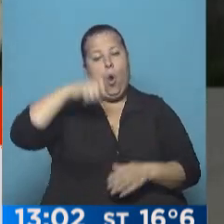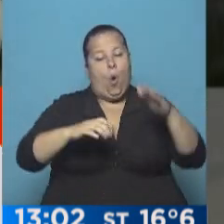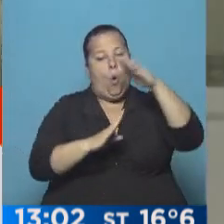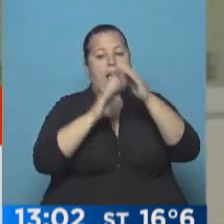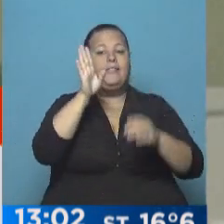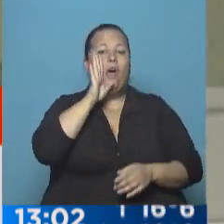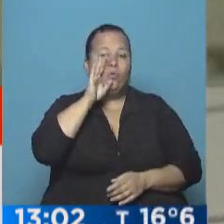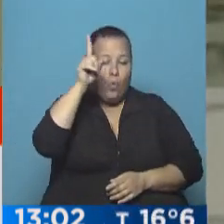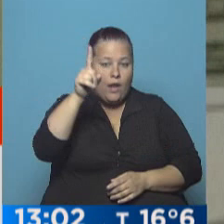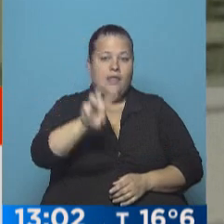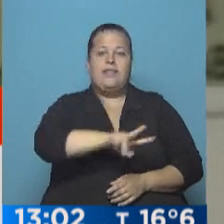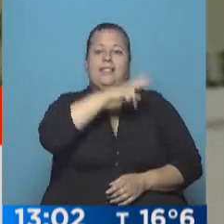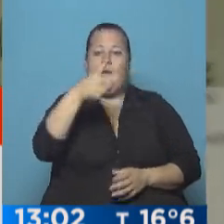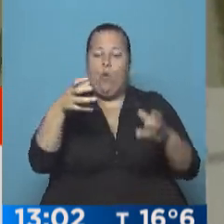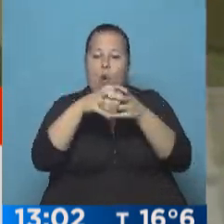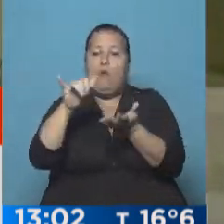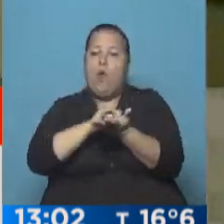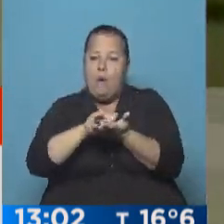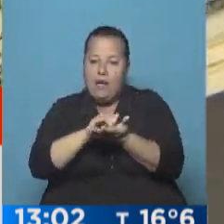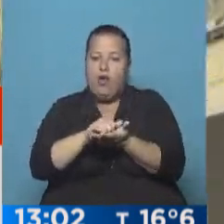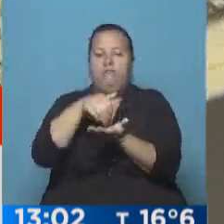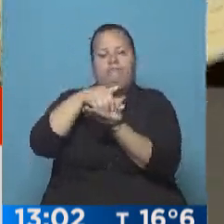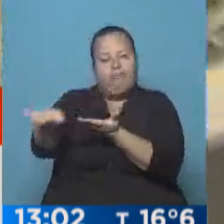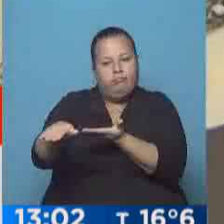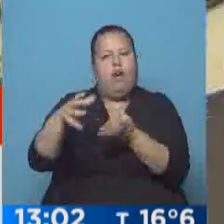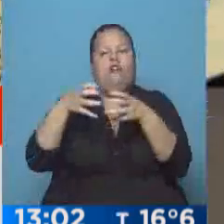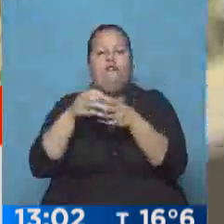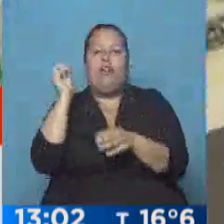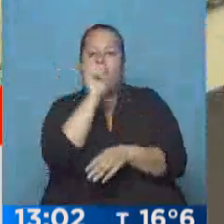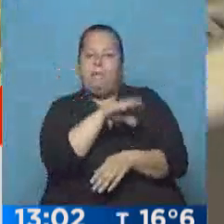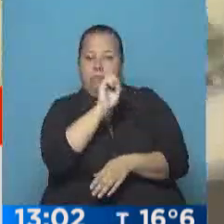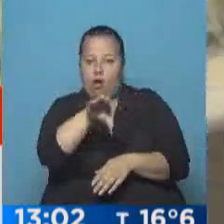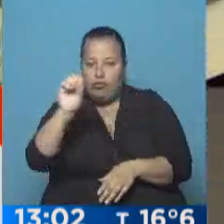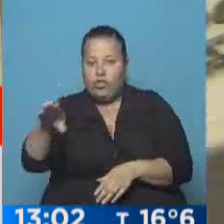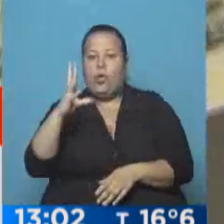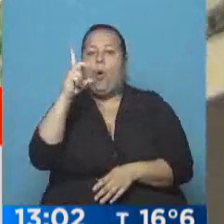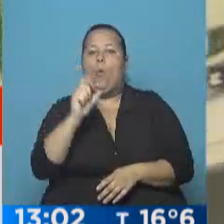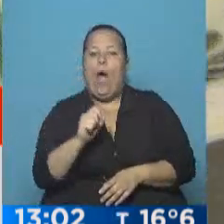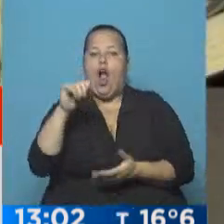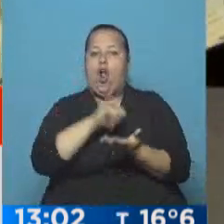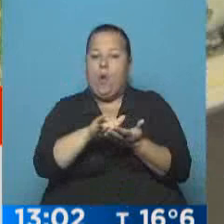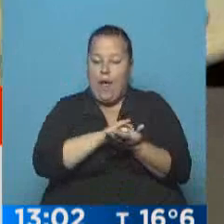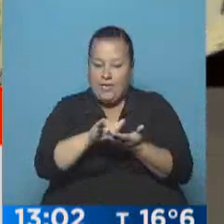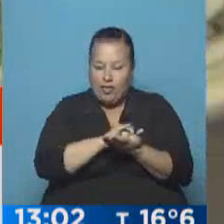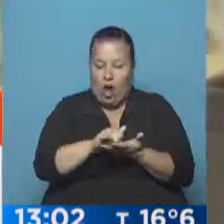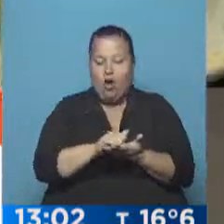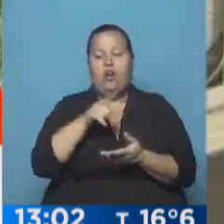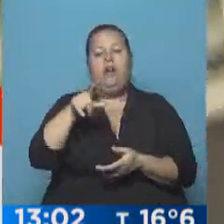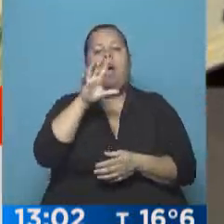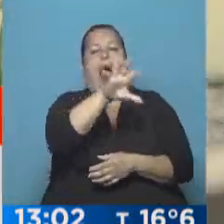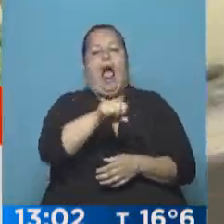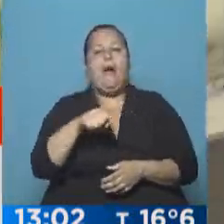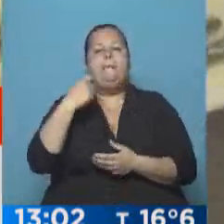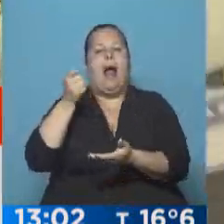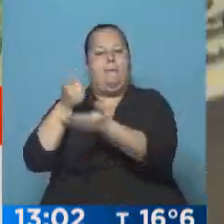los Estados Unidos del Segundo Circuito de Nueva York rechazó que los fondos depositados en el Banco de Nueva York Mellon Corp se usen